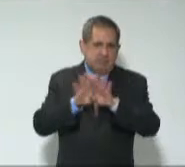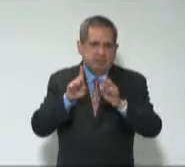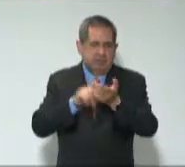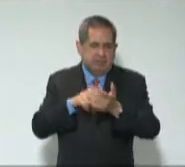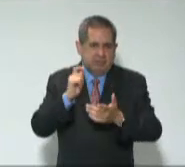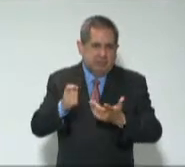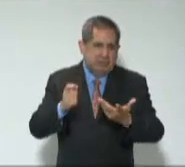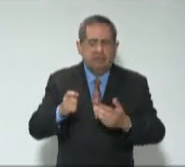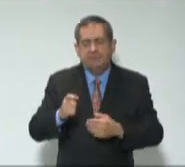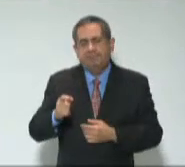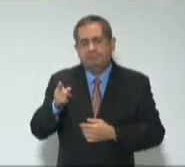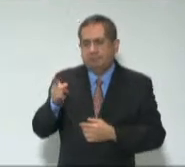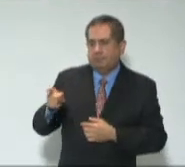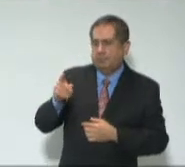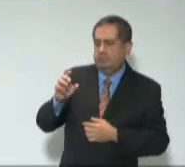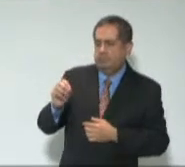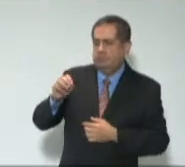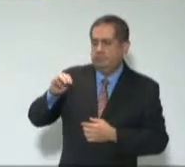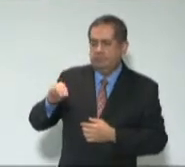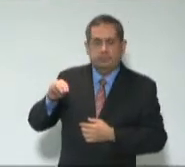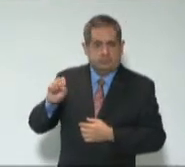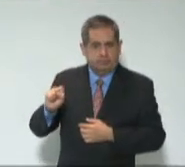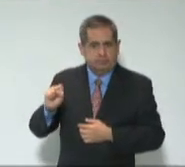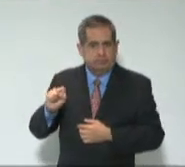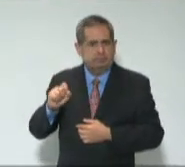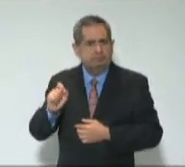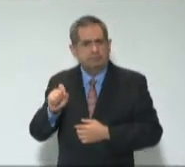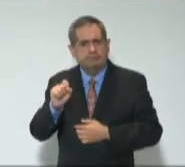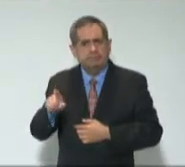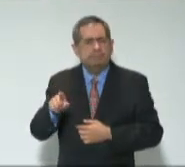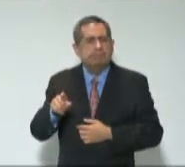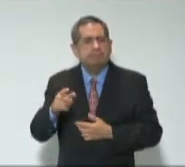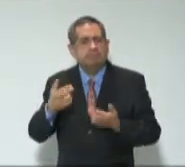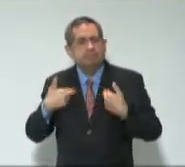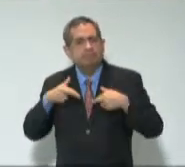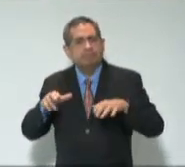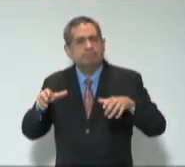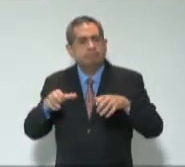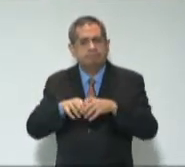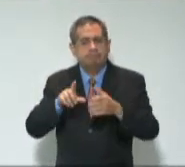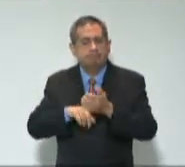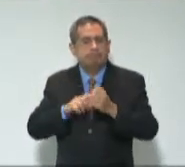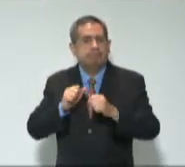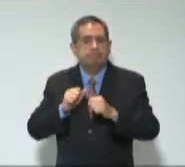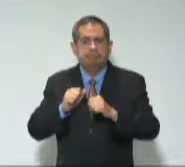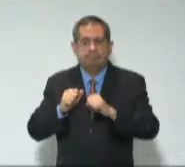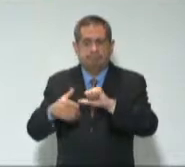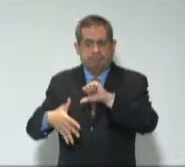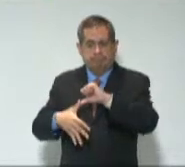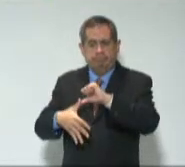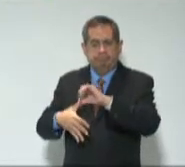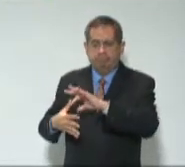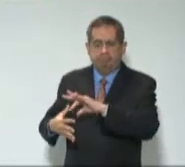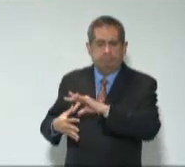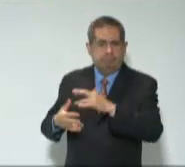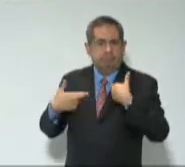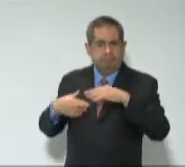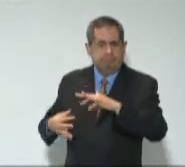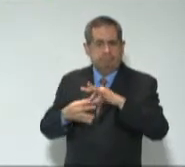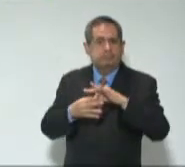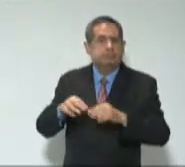son la Organización Mundial de la Salud y representando aquí en Latinoamérica la organización